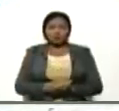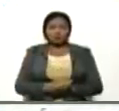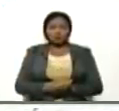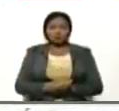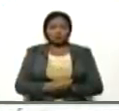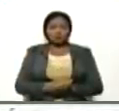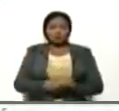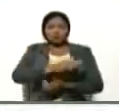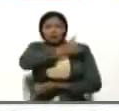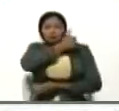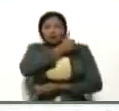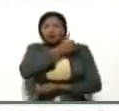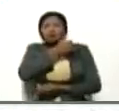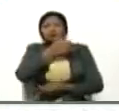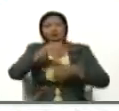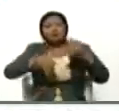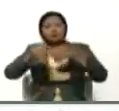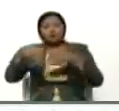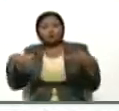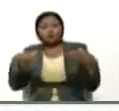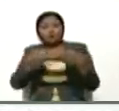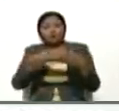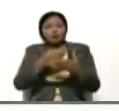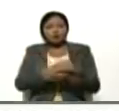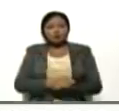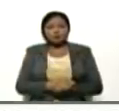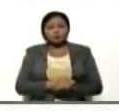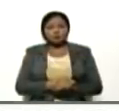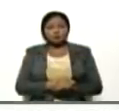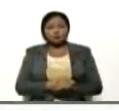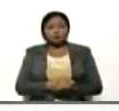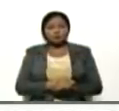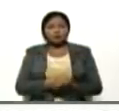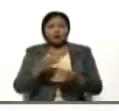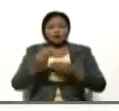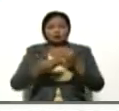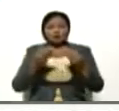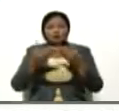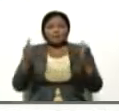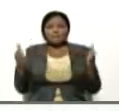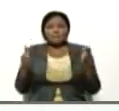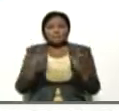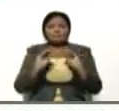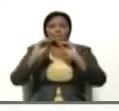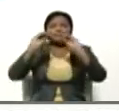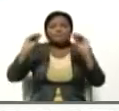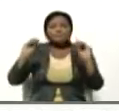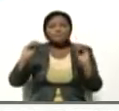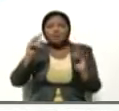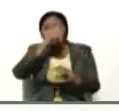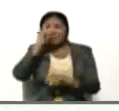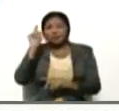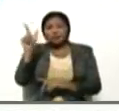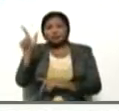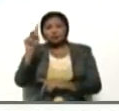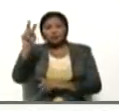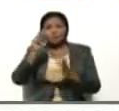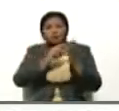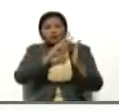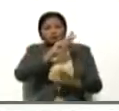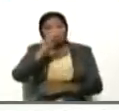de la Comisión Electoral de las Elecciones Primarias Abiertas EPA PSUV 2021.